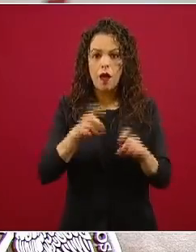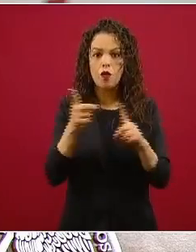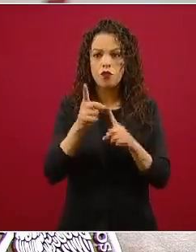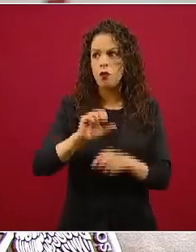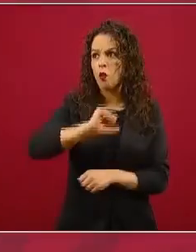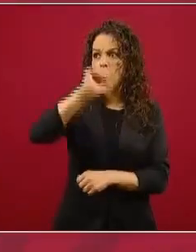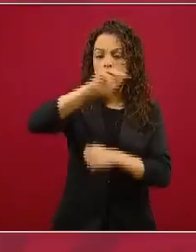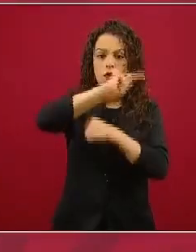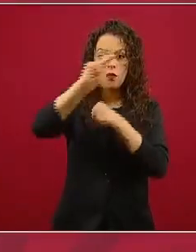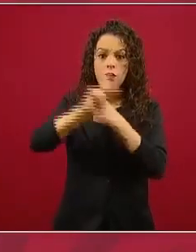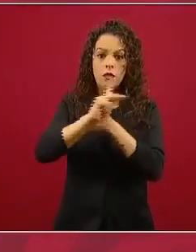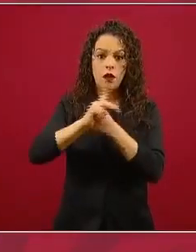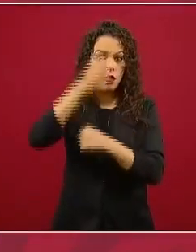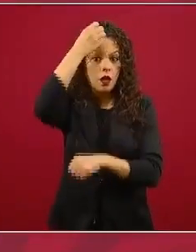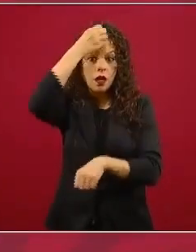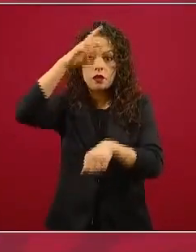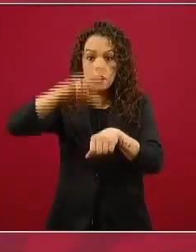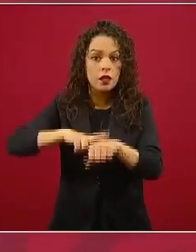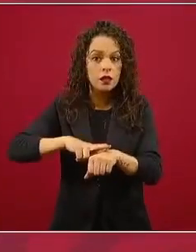y